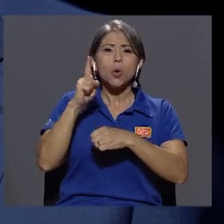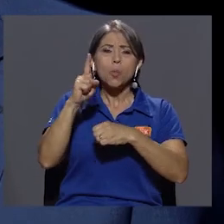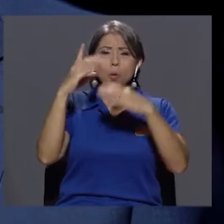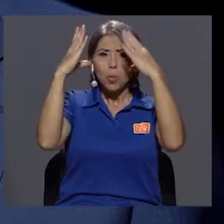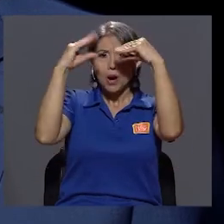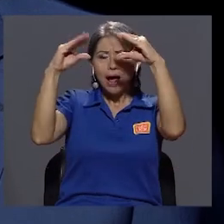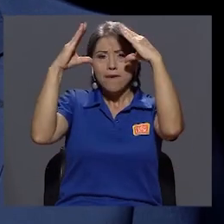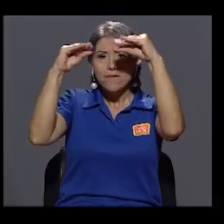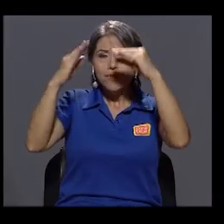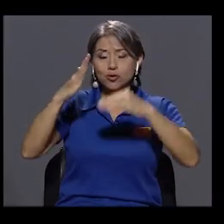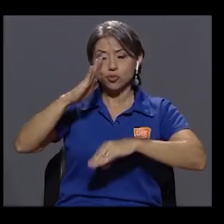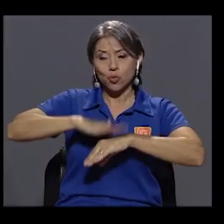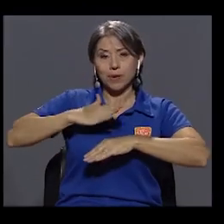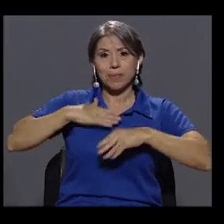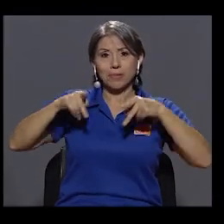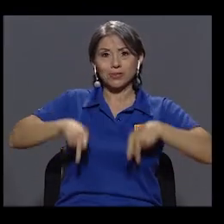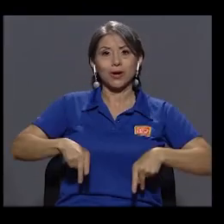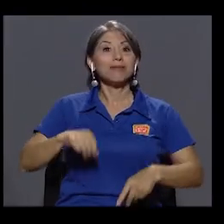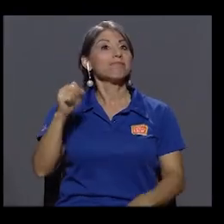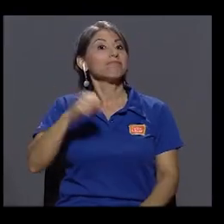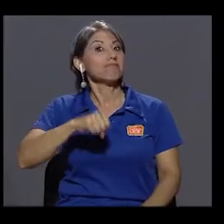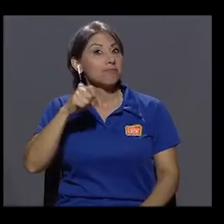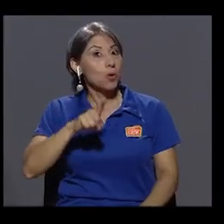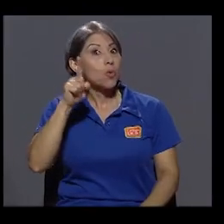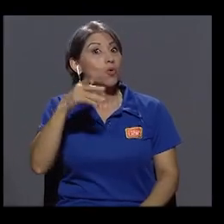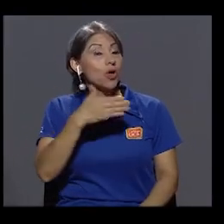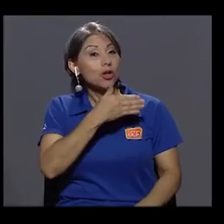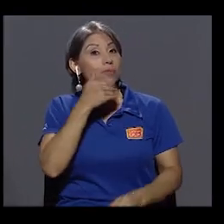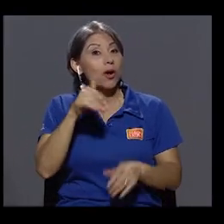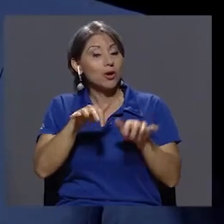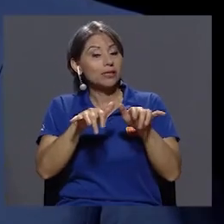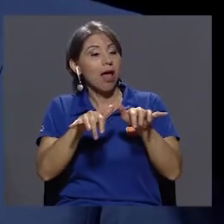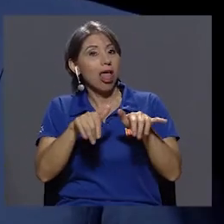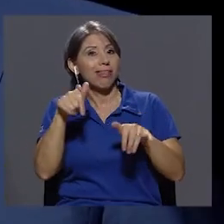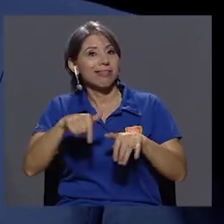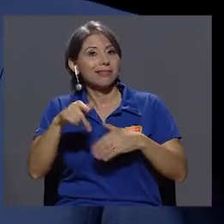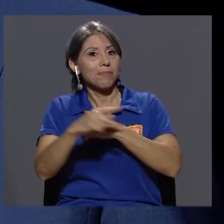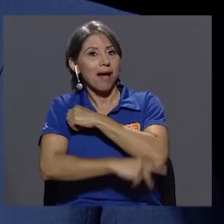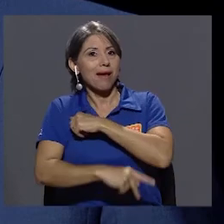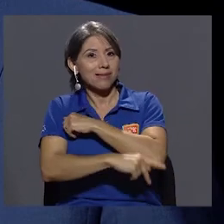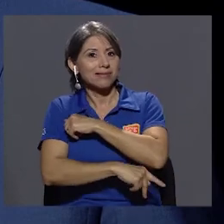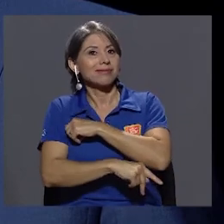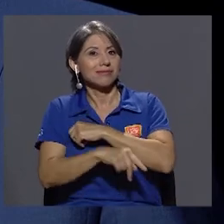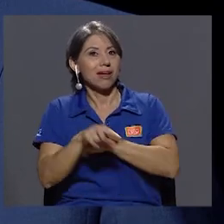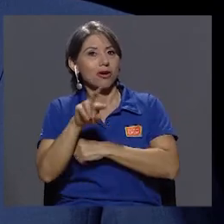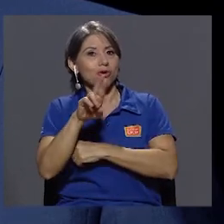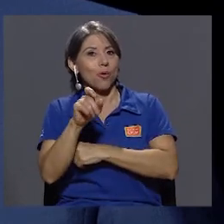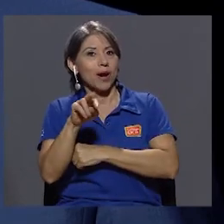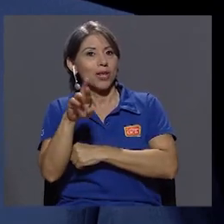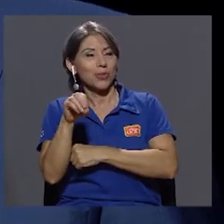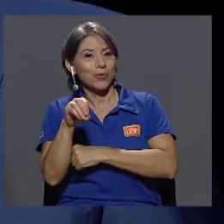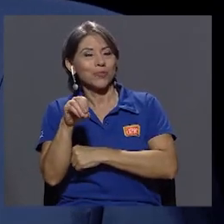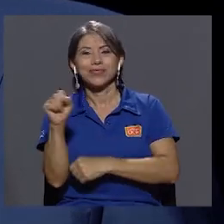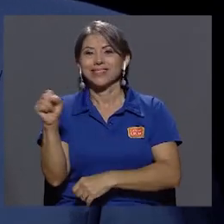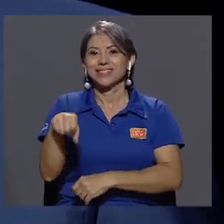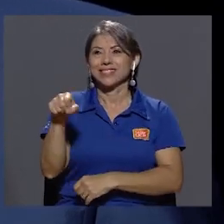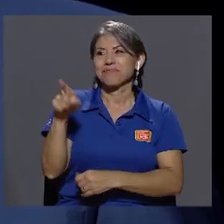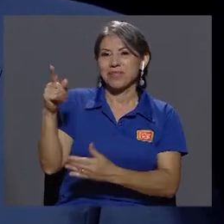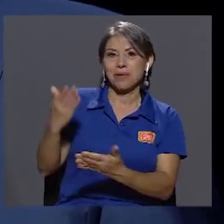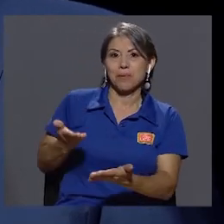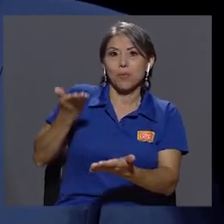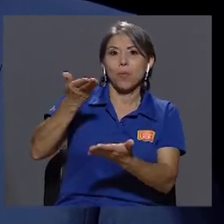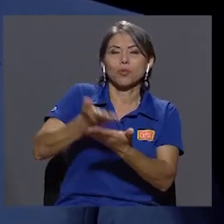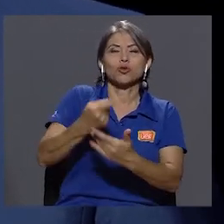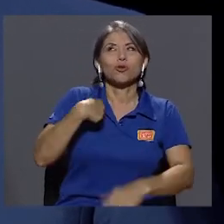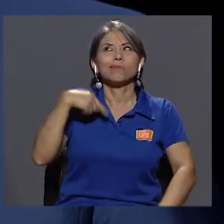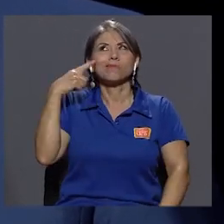mi persona yo le decía es uno de los mejores cronistas de este país a roberto y entonces él me propuso eso ahora y yo me voy a